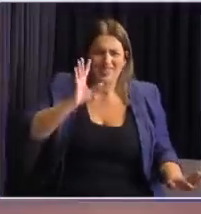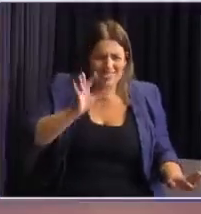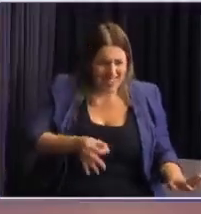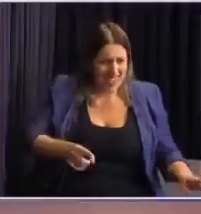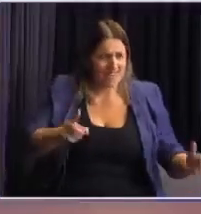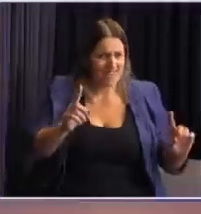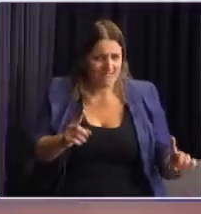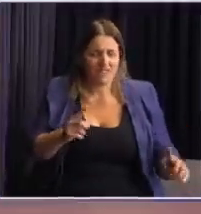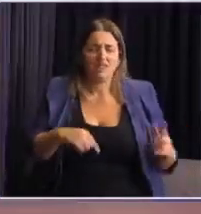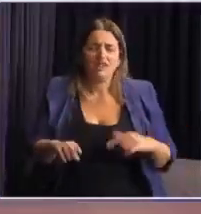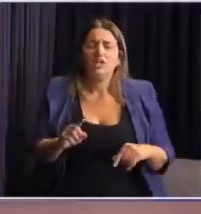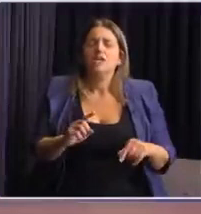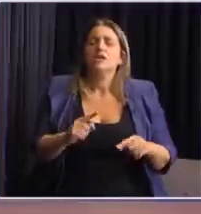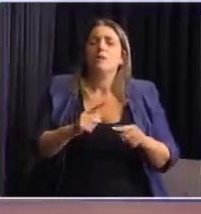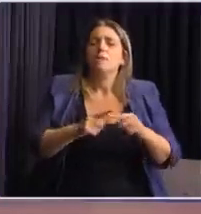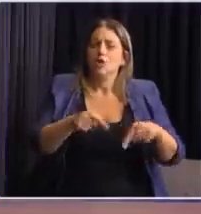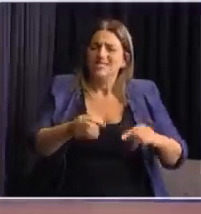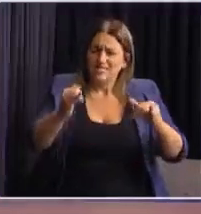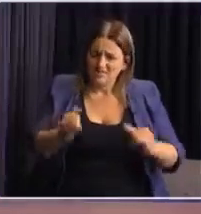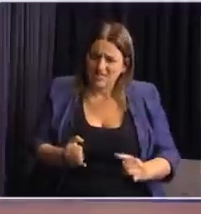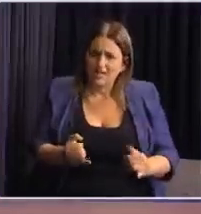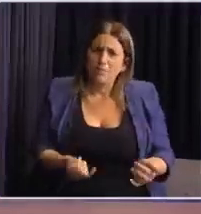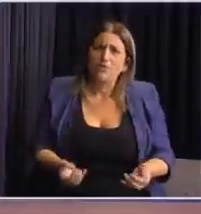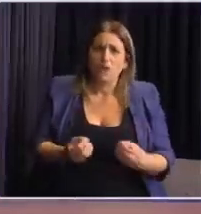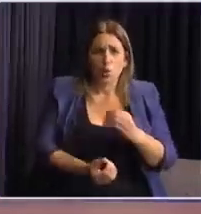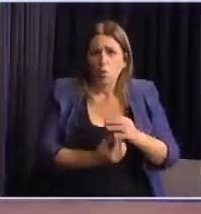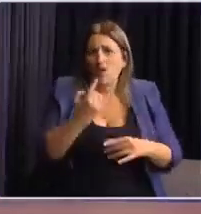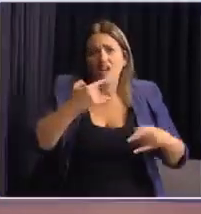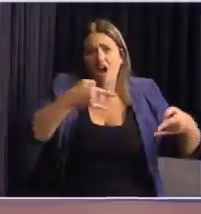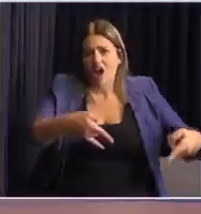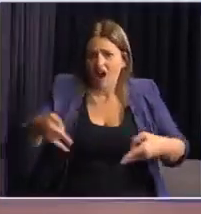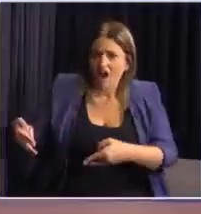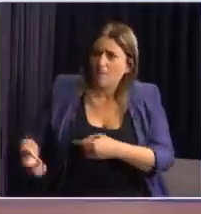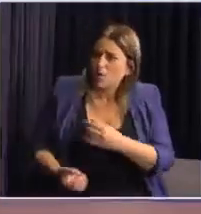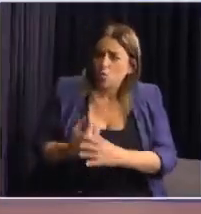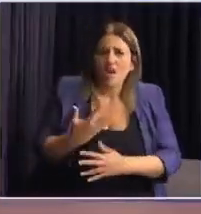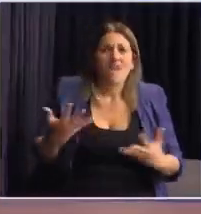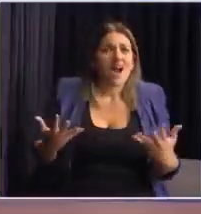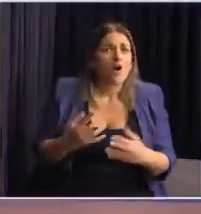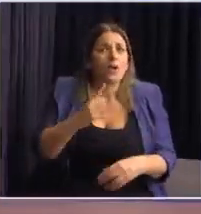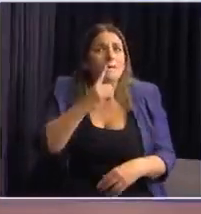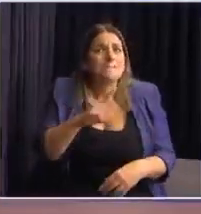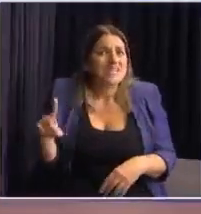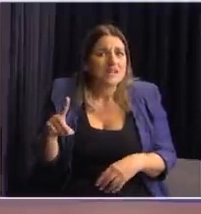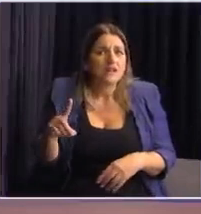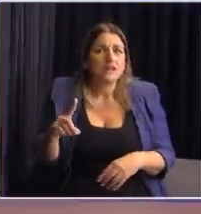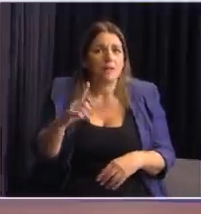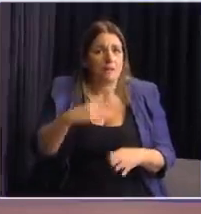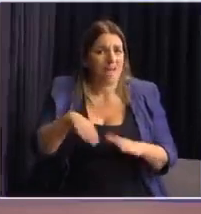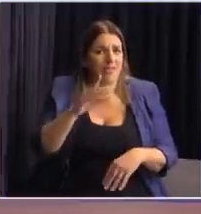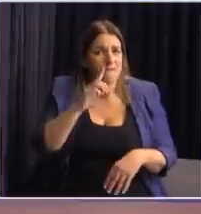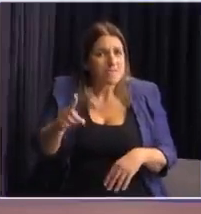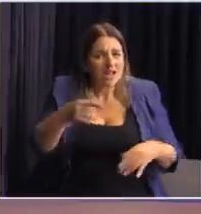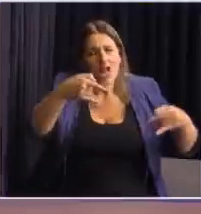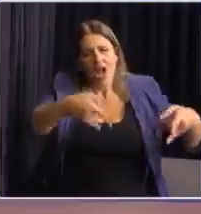otras cosas, pero no solo por eso, porque se han agregado muchas camas. Hoy hay arriba de 1.000 camas de